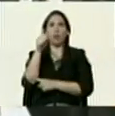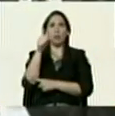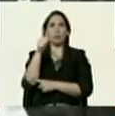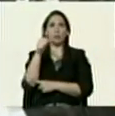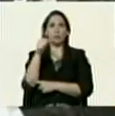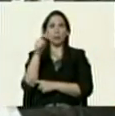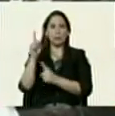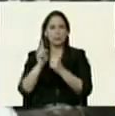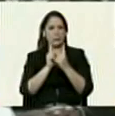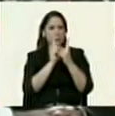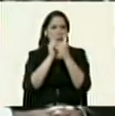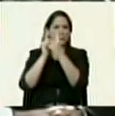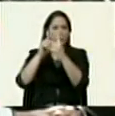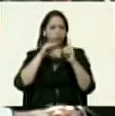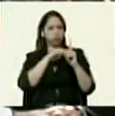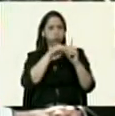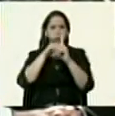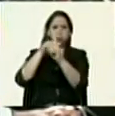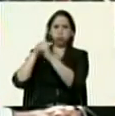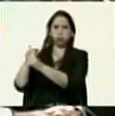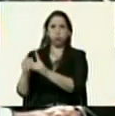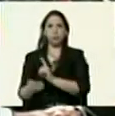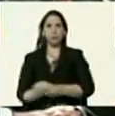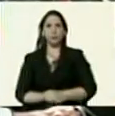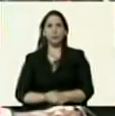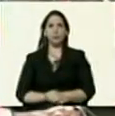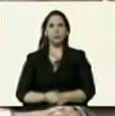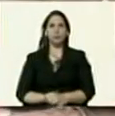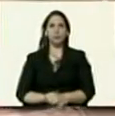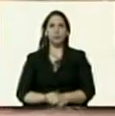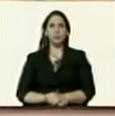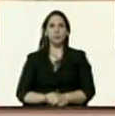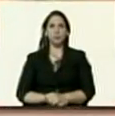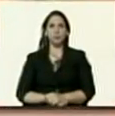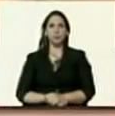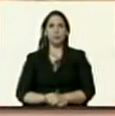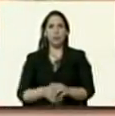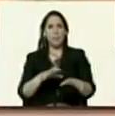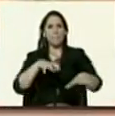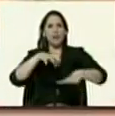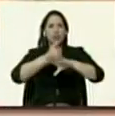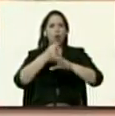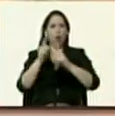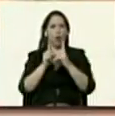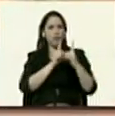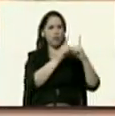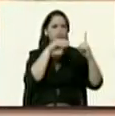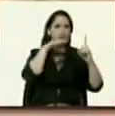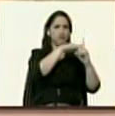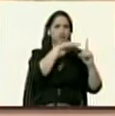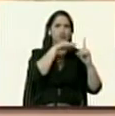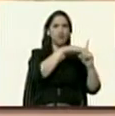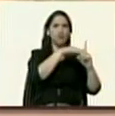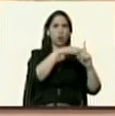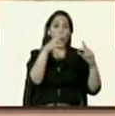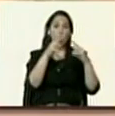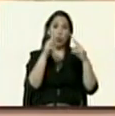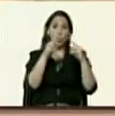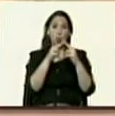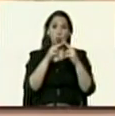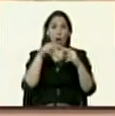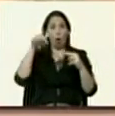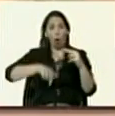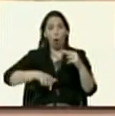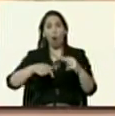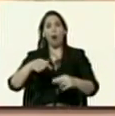asediado, agredido, acosado. Es la mayor agresión que se conozca hoy por hoy en el mundo contra un pueblo.